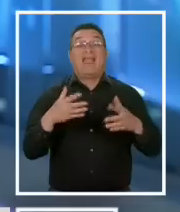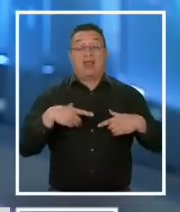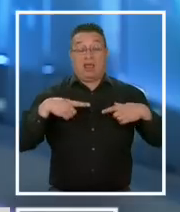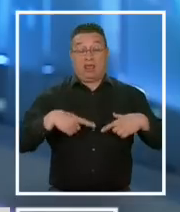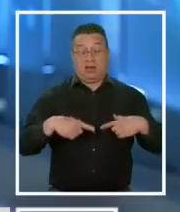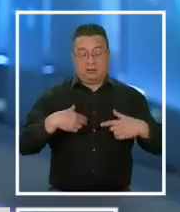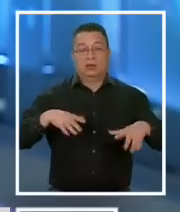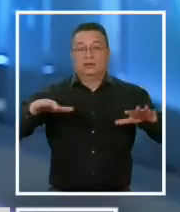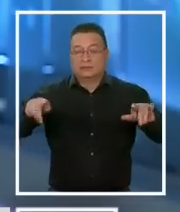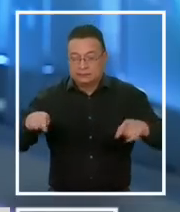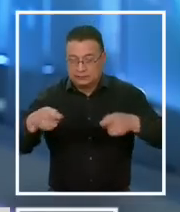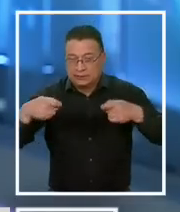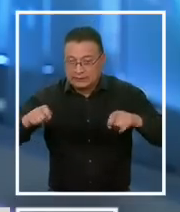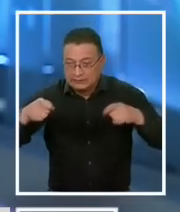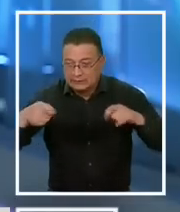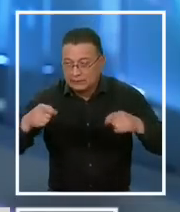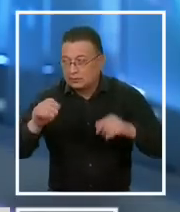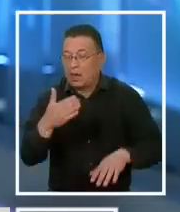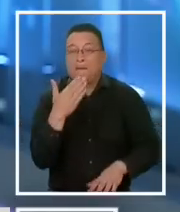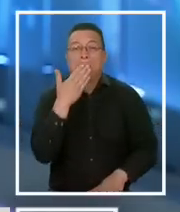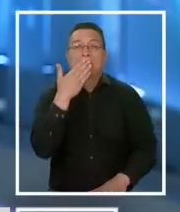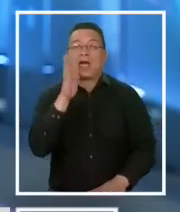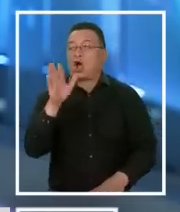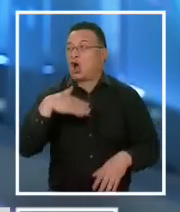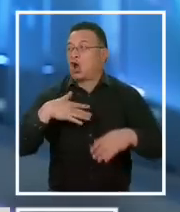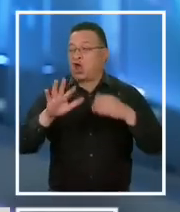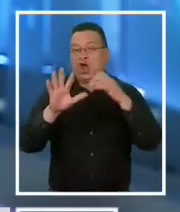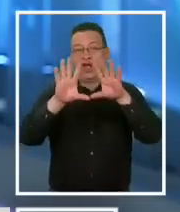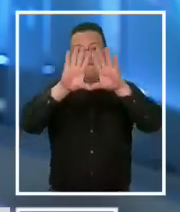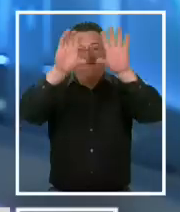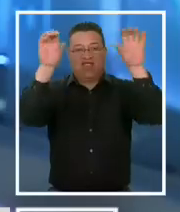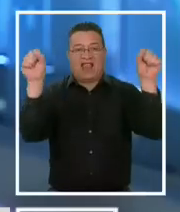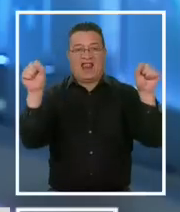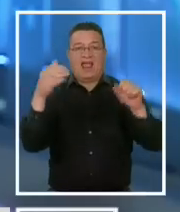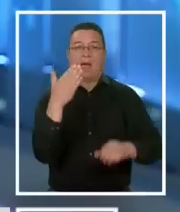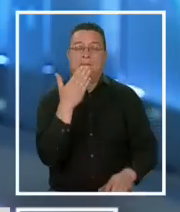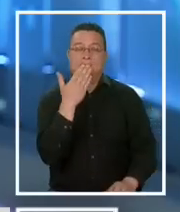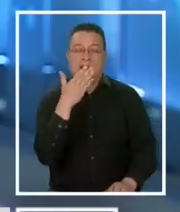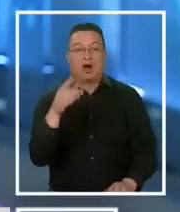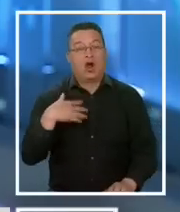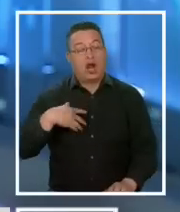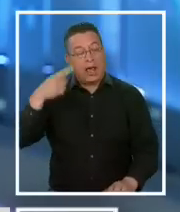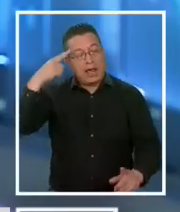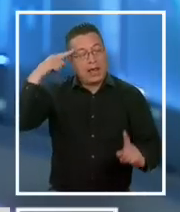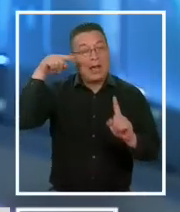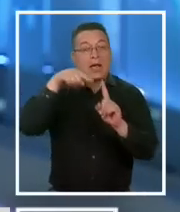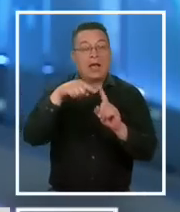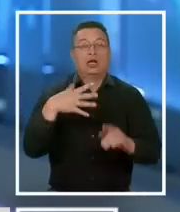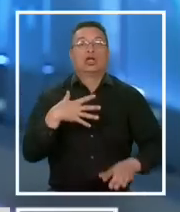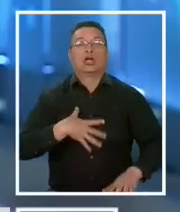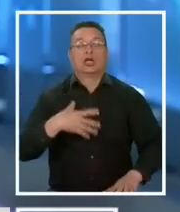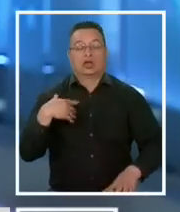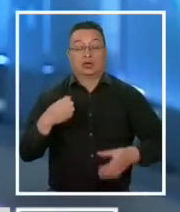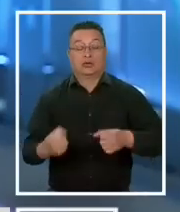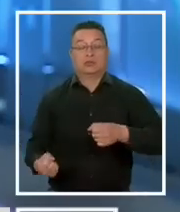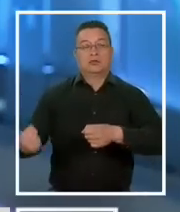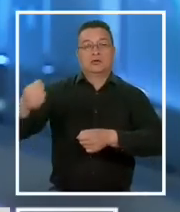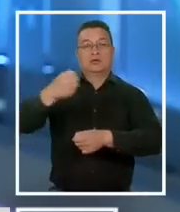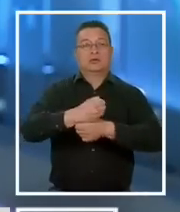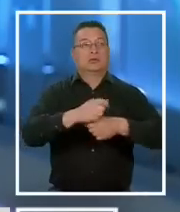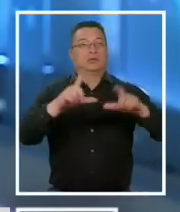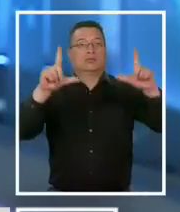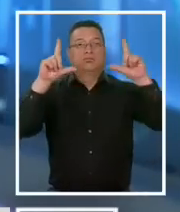de su tiempo libre a tratar de hacer una mejor fiscalía Aquí no se trata de pretender optar a un cargo público